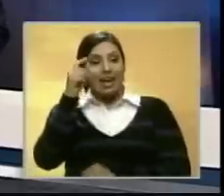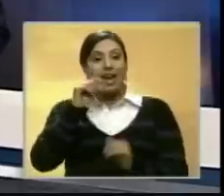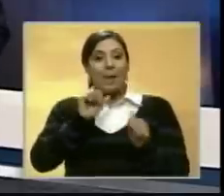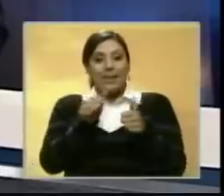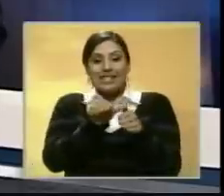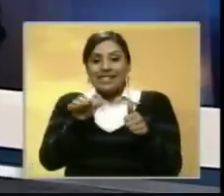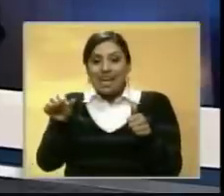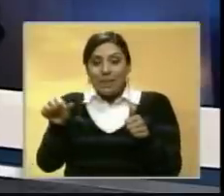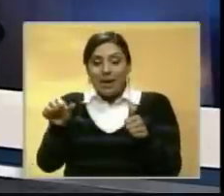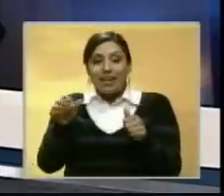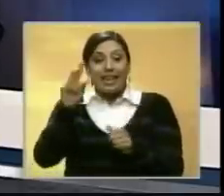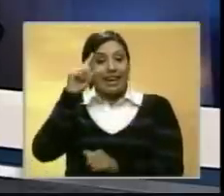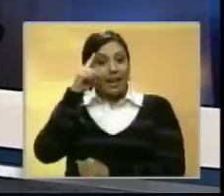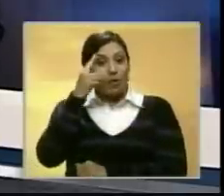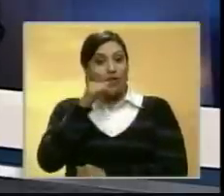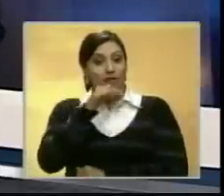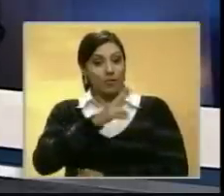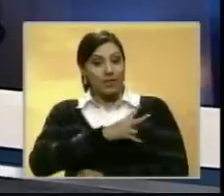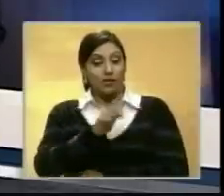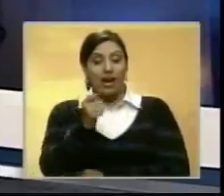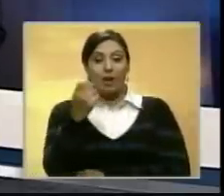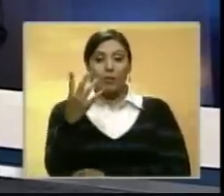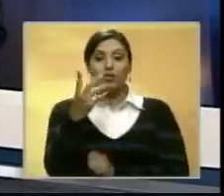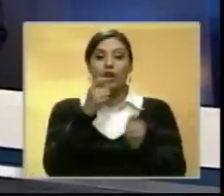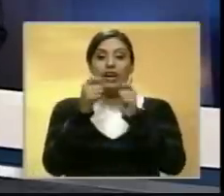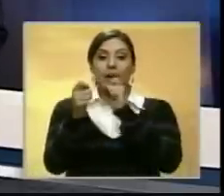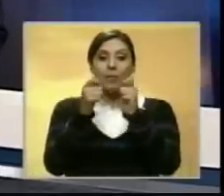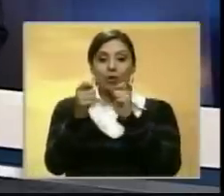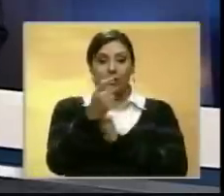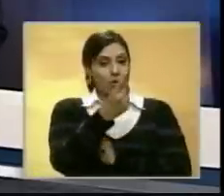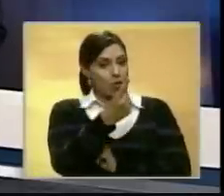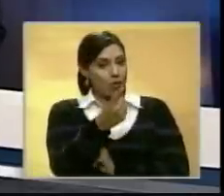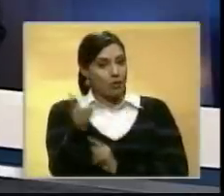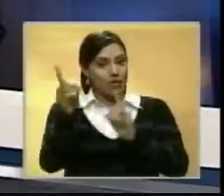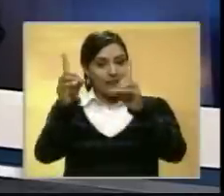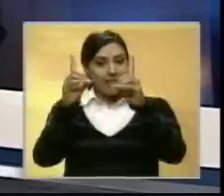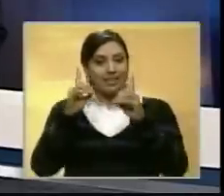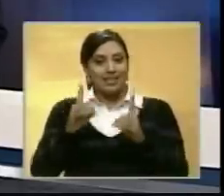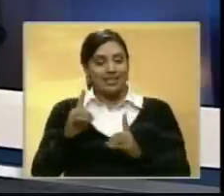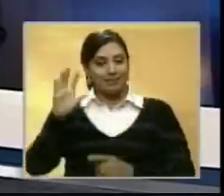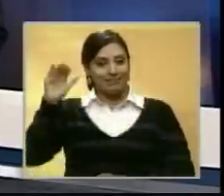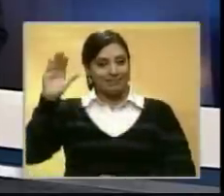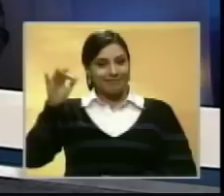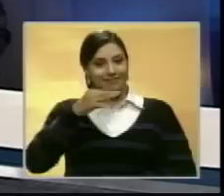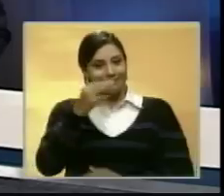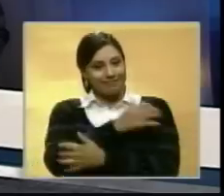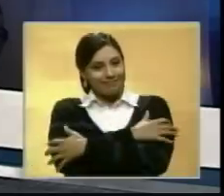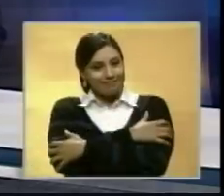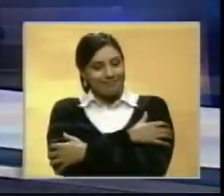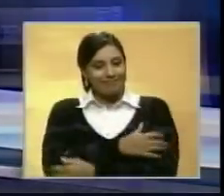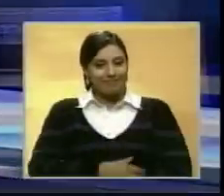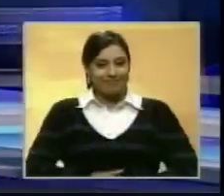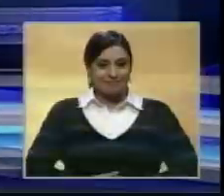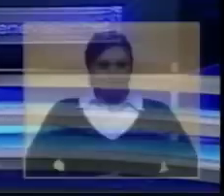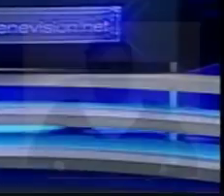inicio de semana. Y recuerden, Noticiero Venevisión, Canal 4 reporta. Ustedes deciden. Fuerte abrazo.